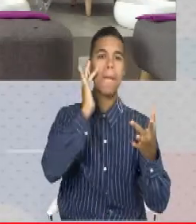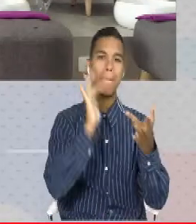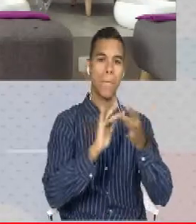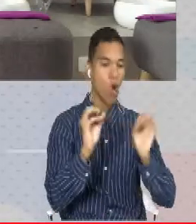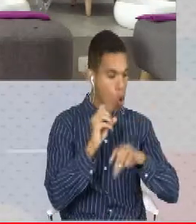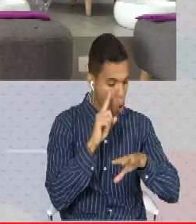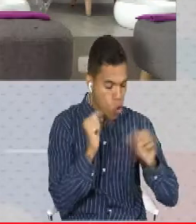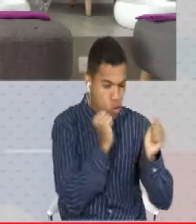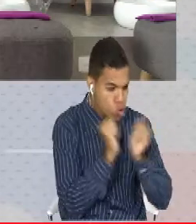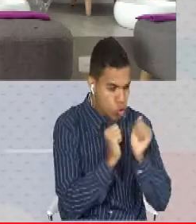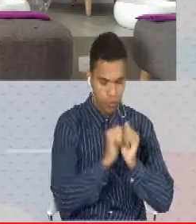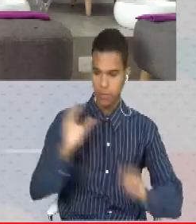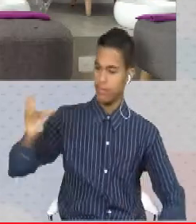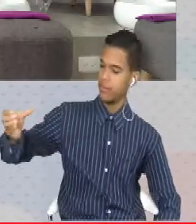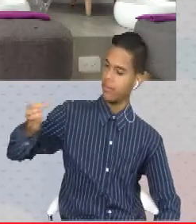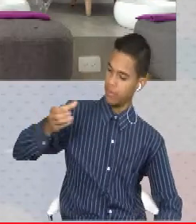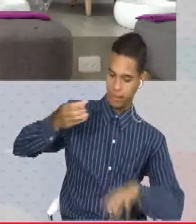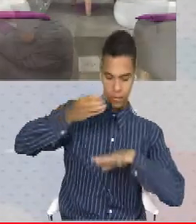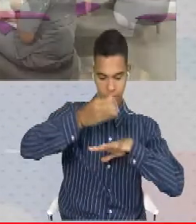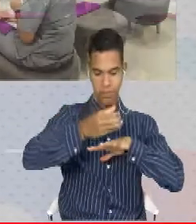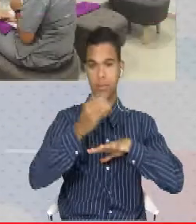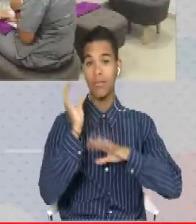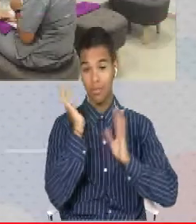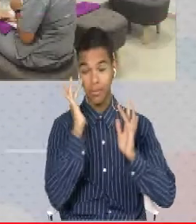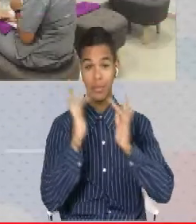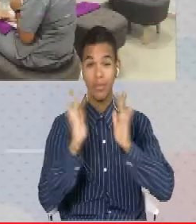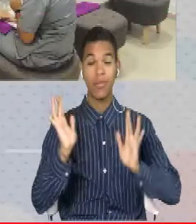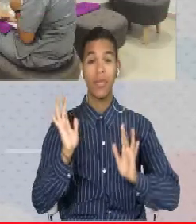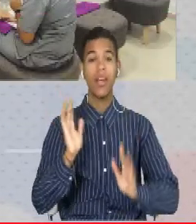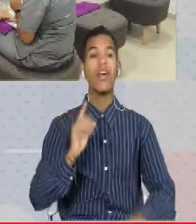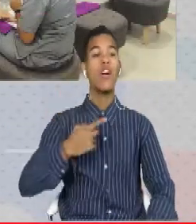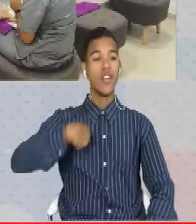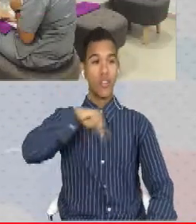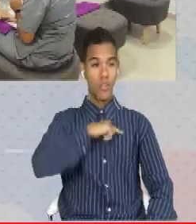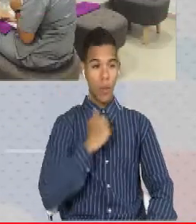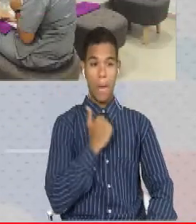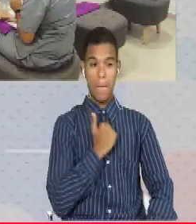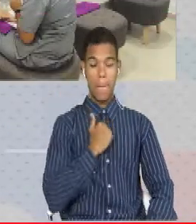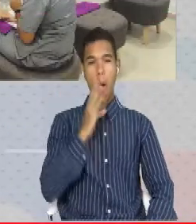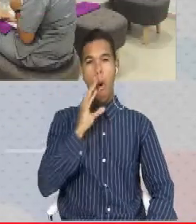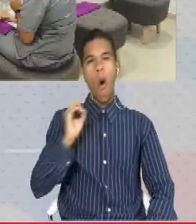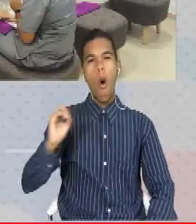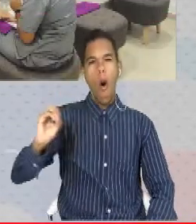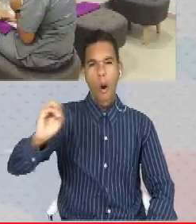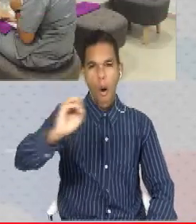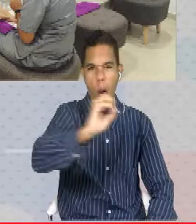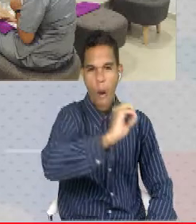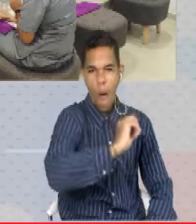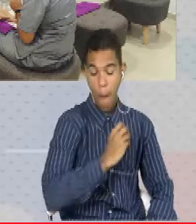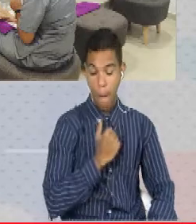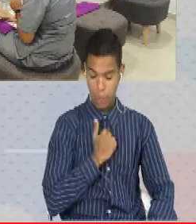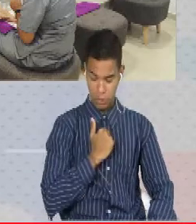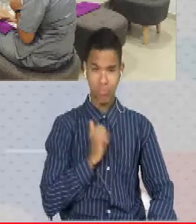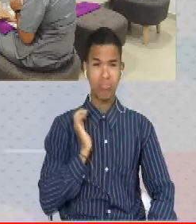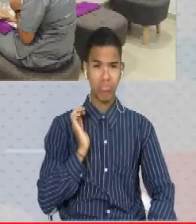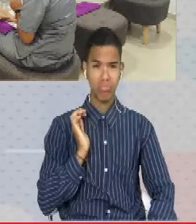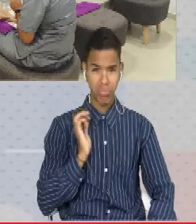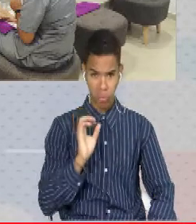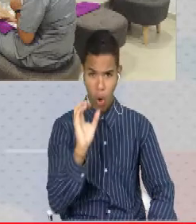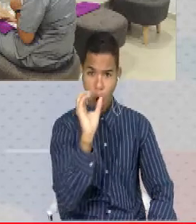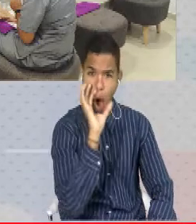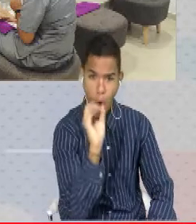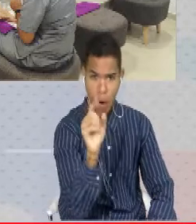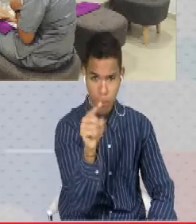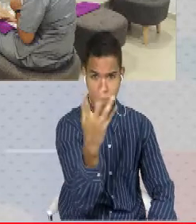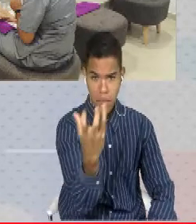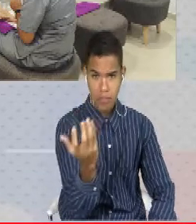como súper importante, y es que nosotras tenemos nuestra propia línea masculina, o sea que los hombres también pueden ir allí hacerse su